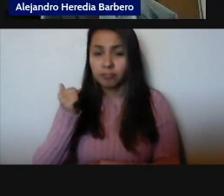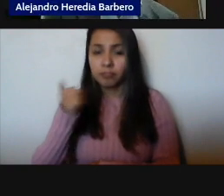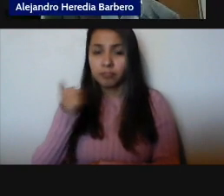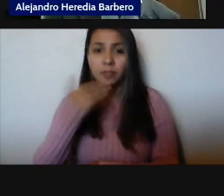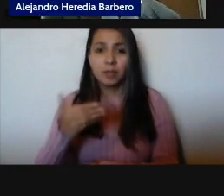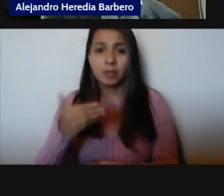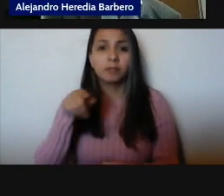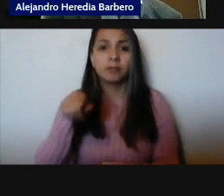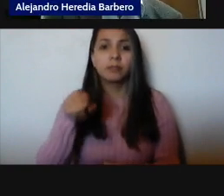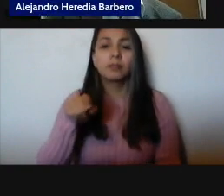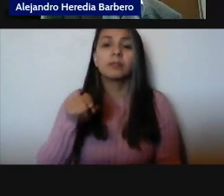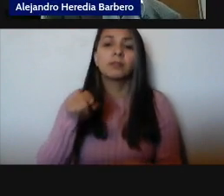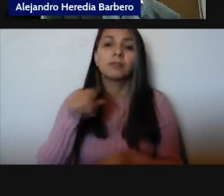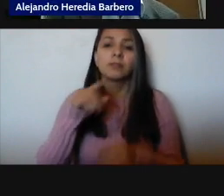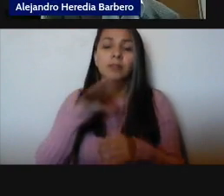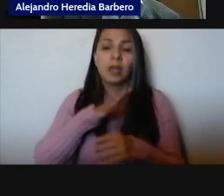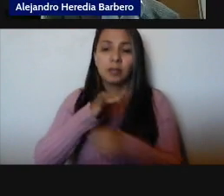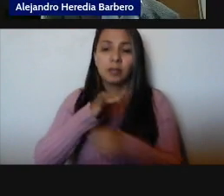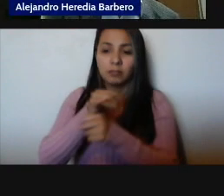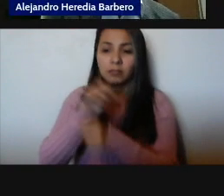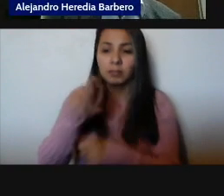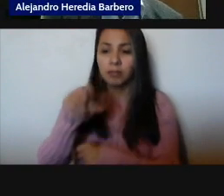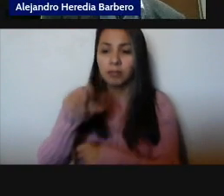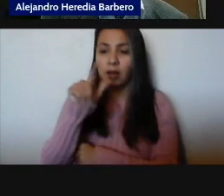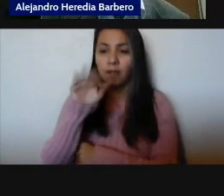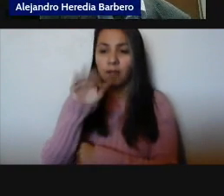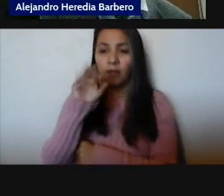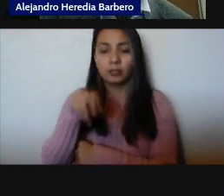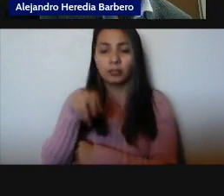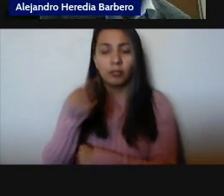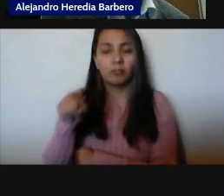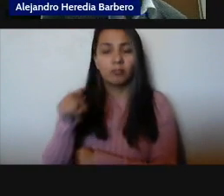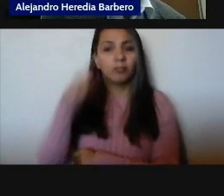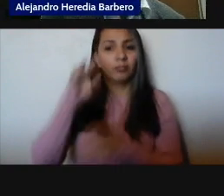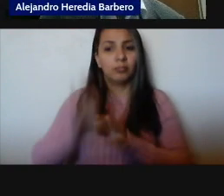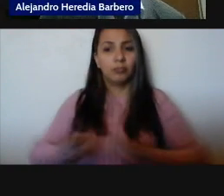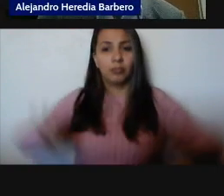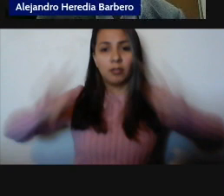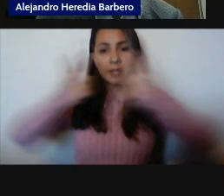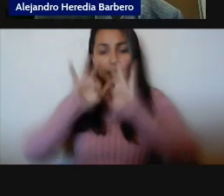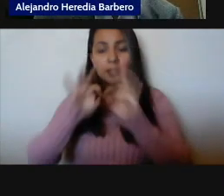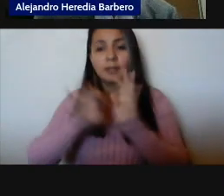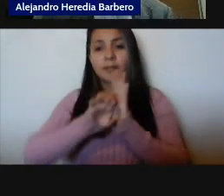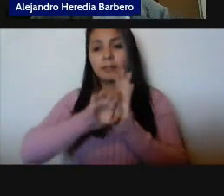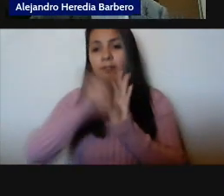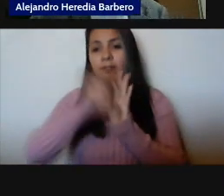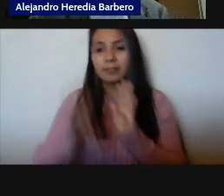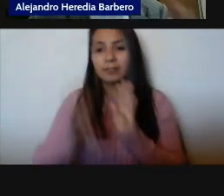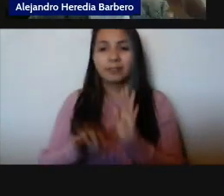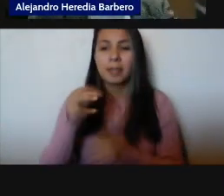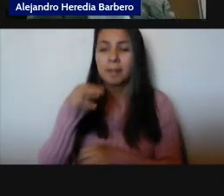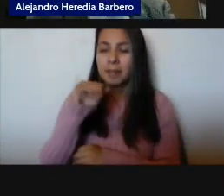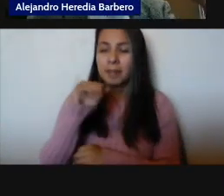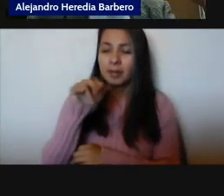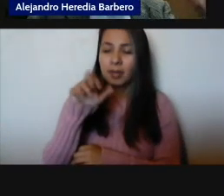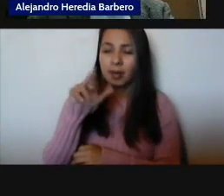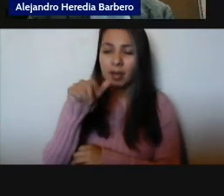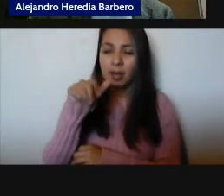muchísimos experimentos y discusión de los factores que Alfonso Luis Herrera consideraba que eran relevantes. Por ejemplo, el papel de los